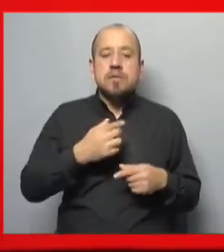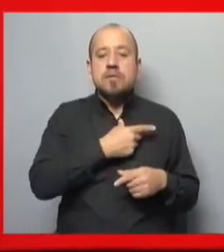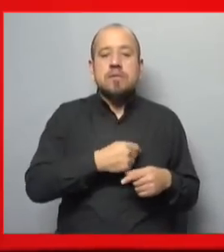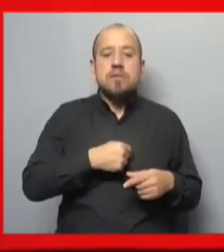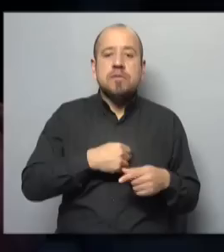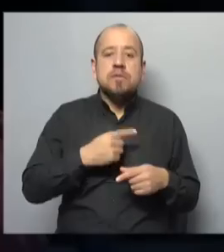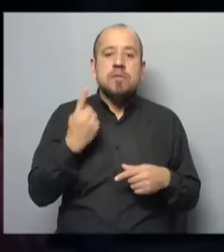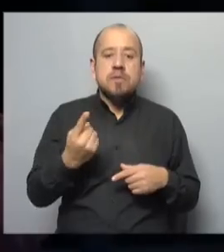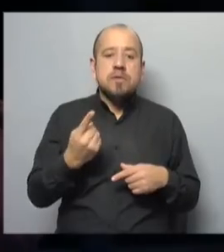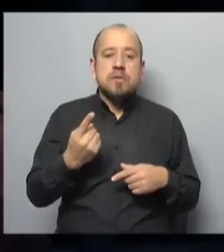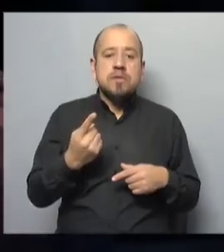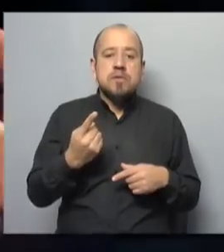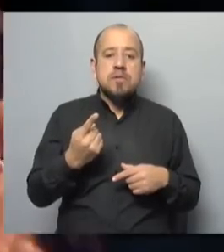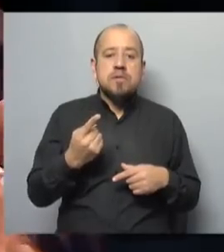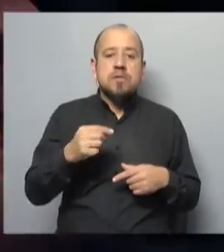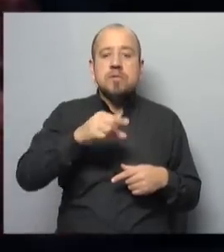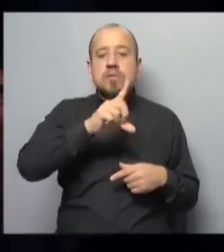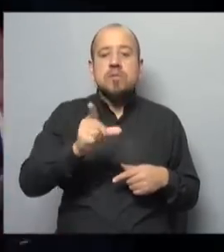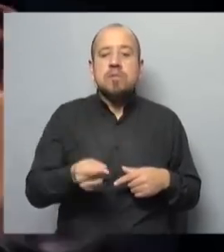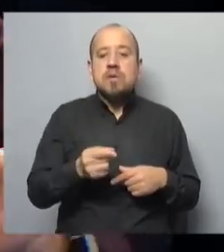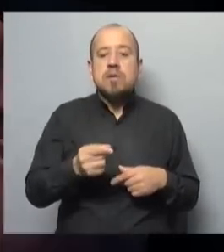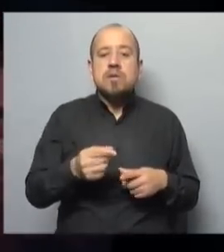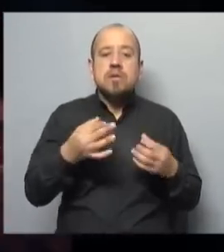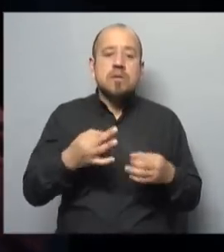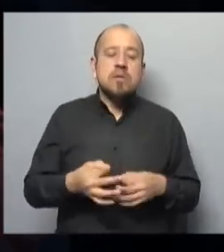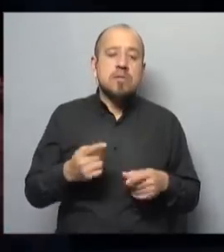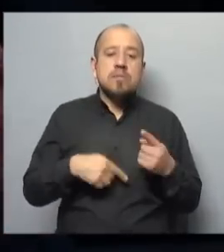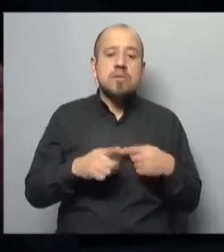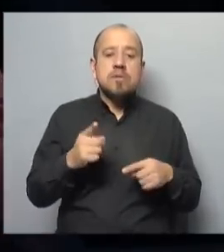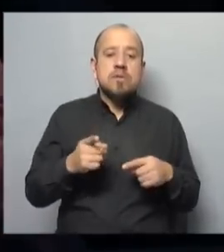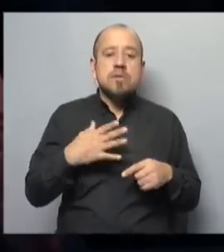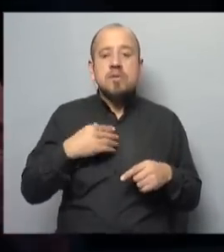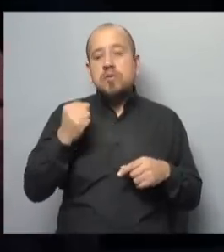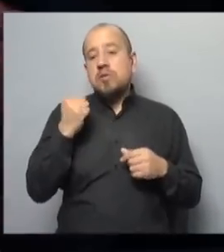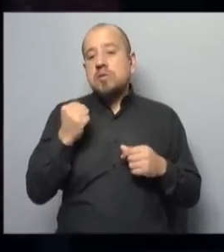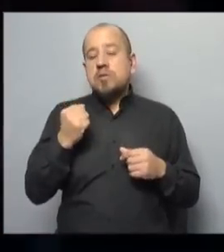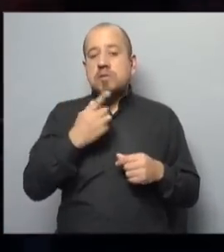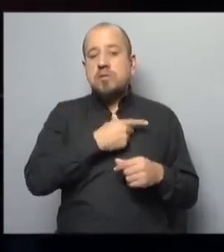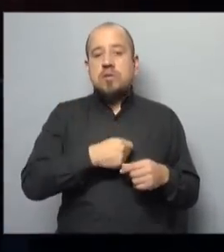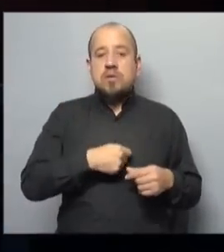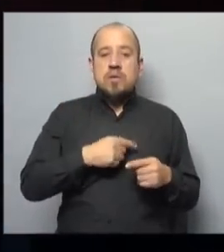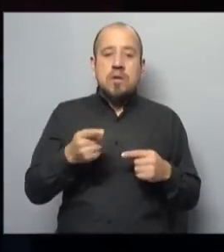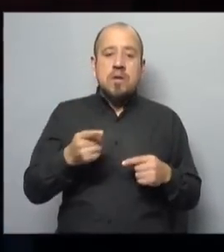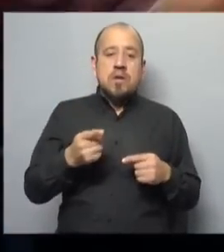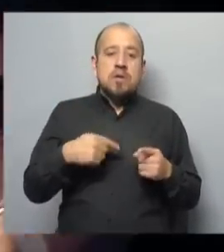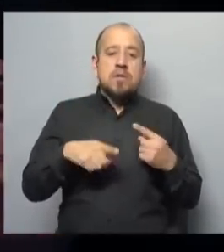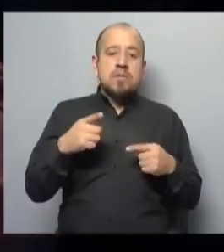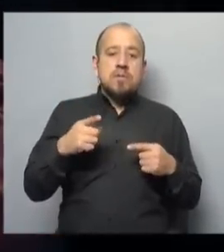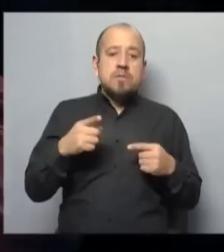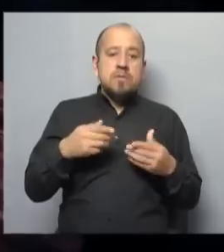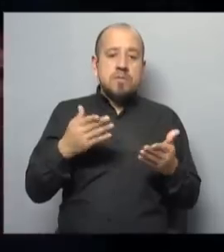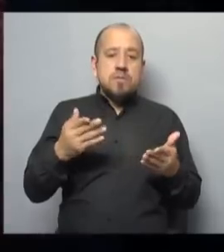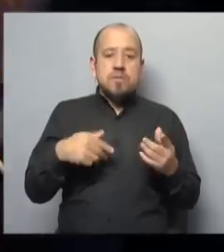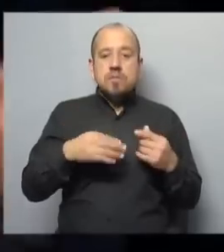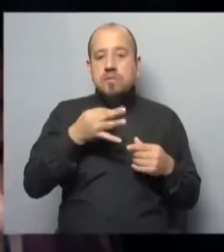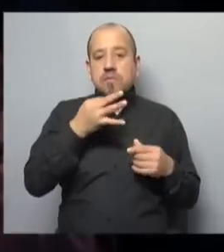una buena figuración en la sudamericana está bien y todo y de repente un hincha de nacional que no es un fanático de la tribuna sino que es un niño